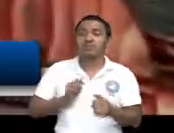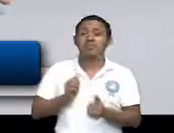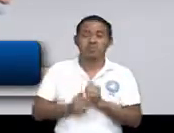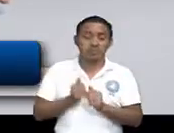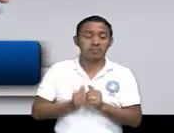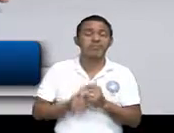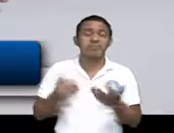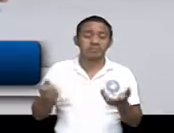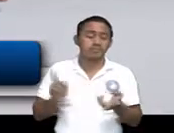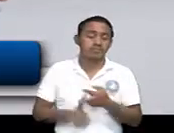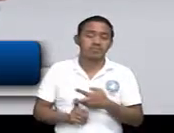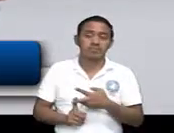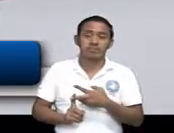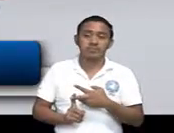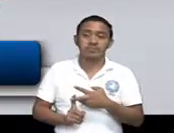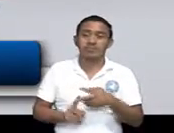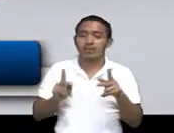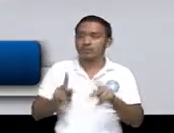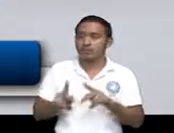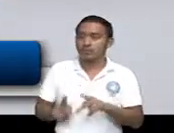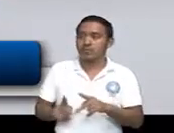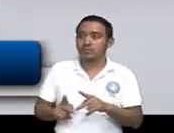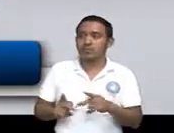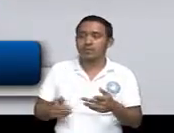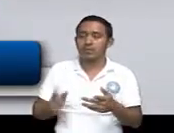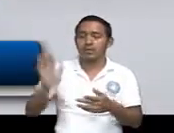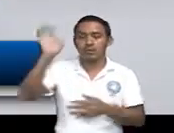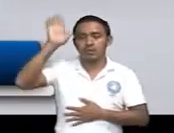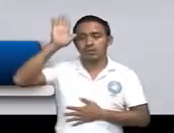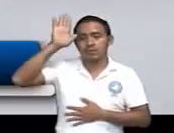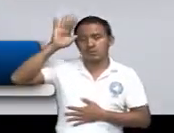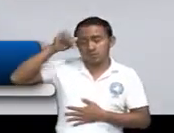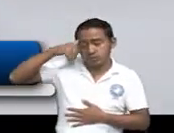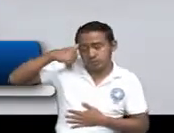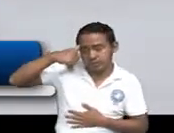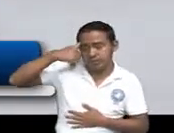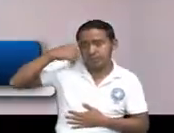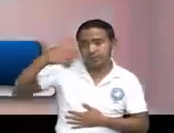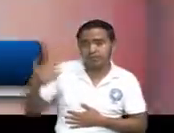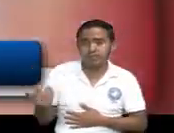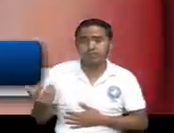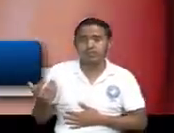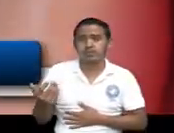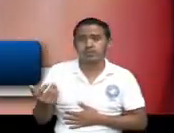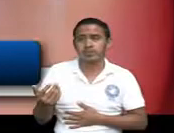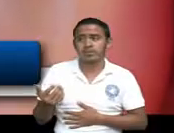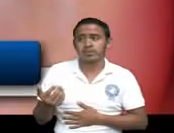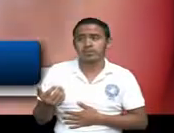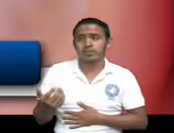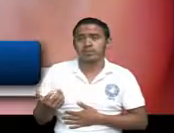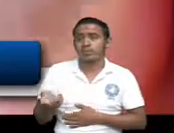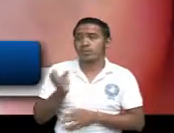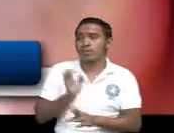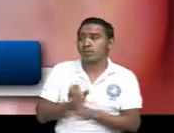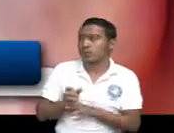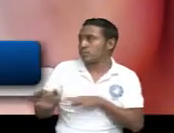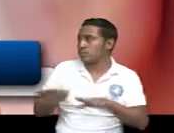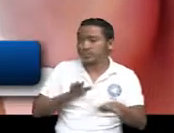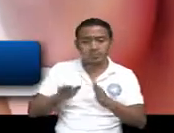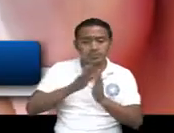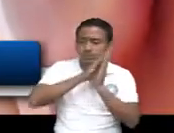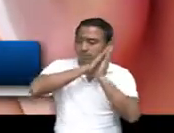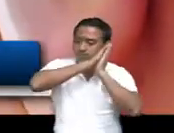puede caer el paciente en una depresión en este producto de que no puede